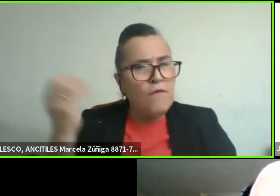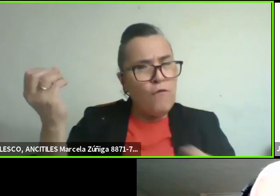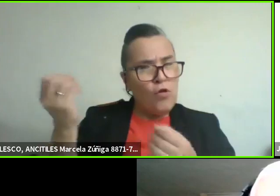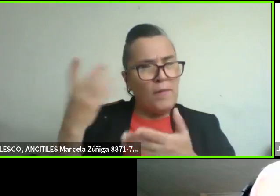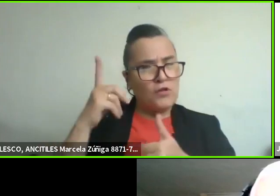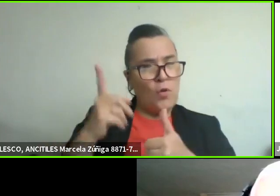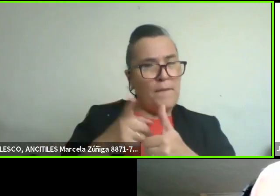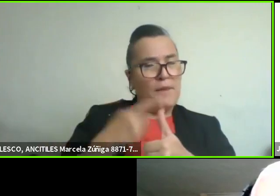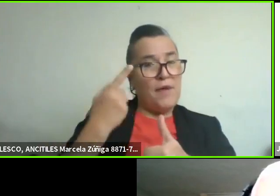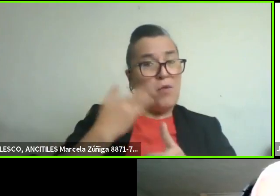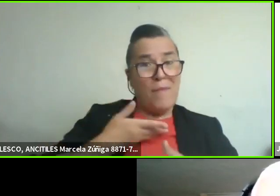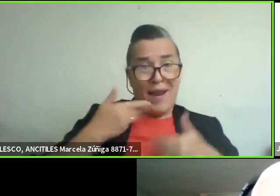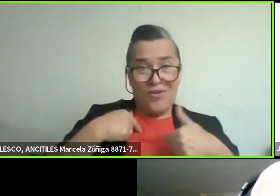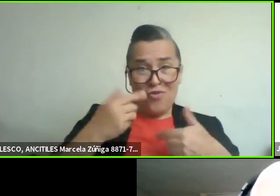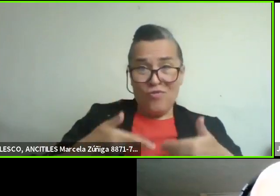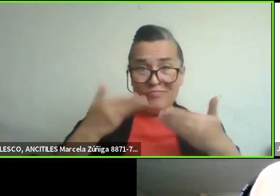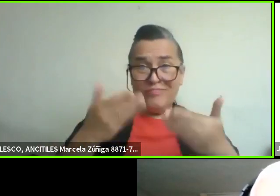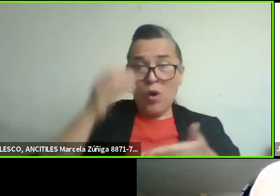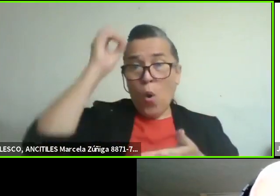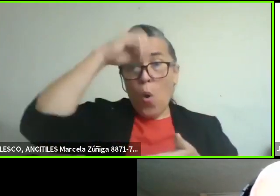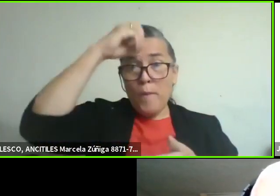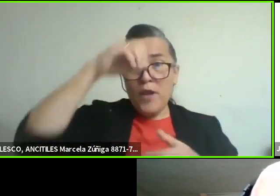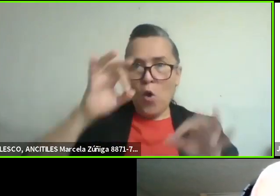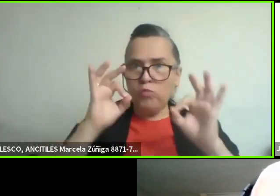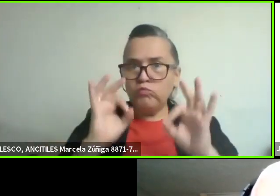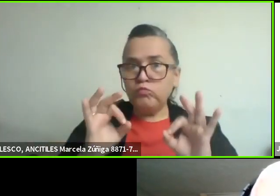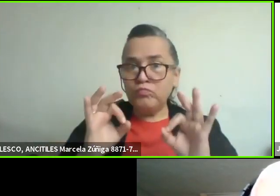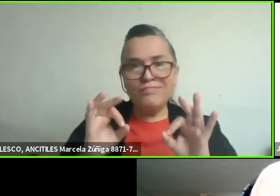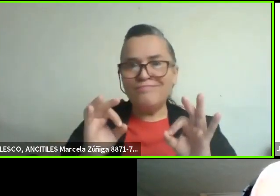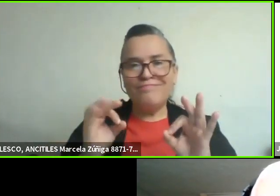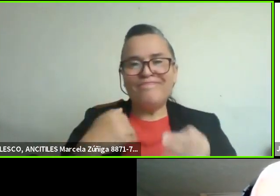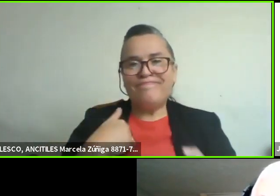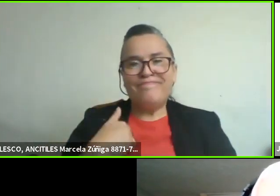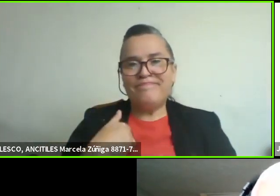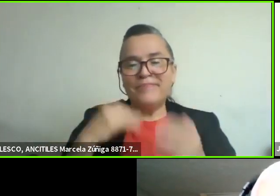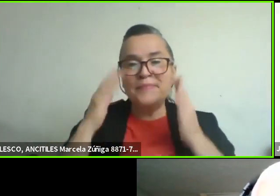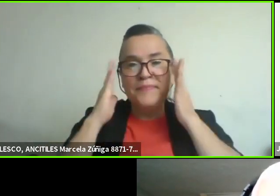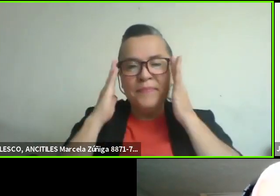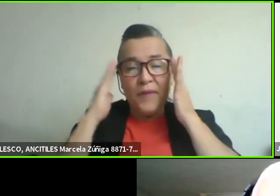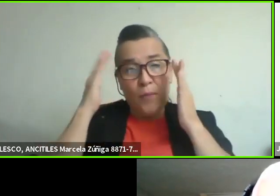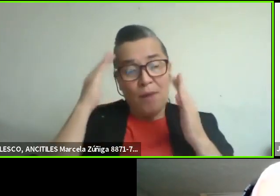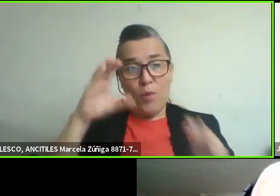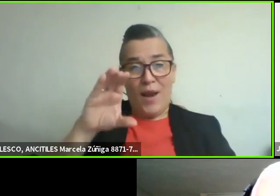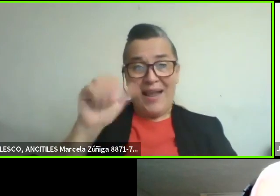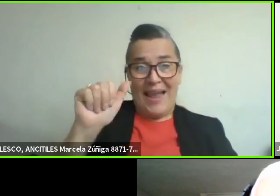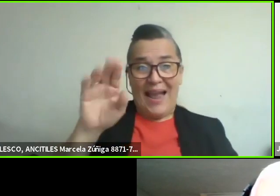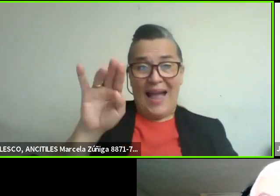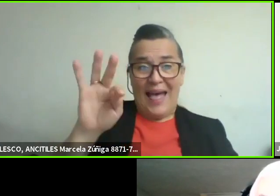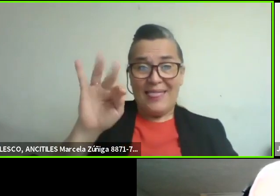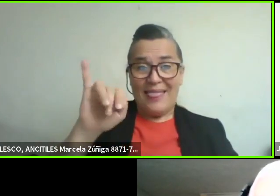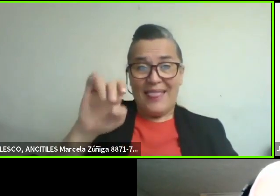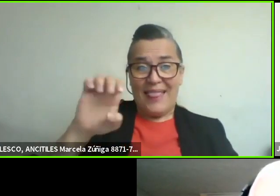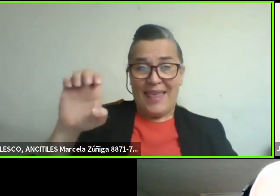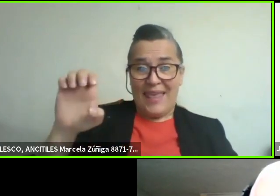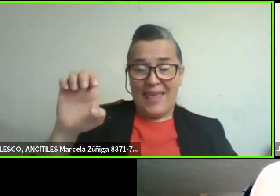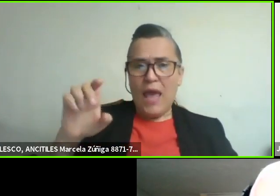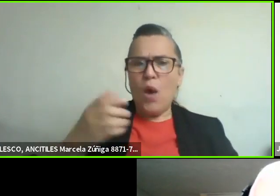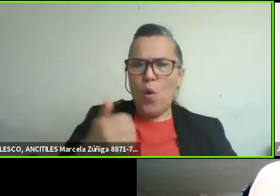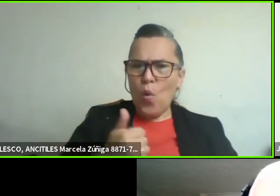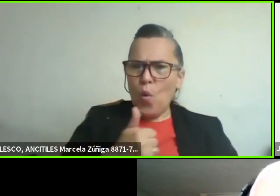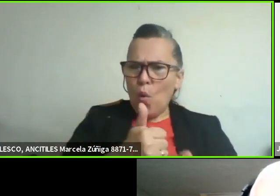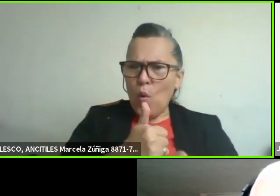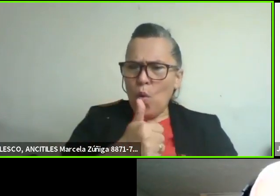permita dar una opinión consistente en ese sentido sé que por ejemplo el cat ya ha contribuido muchísimo